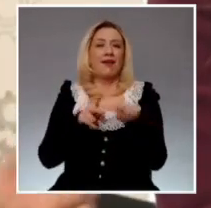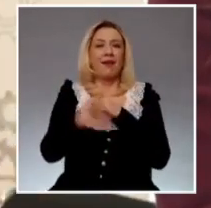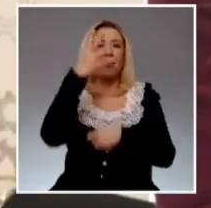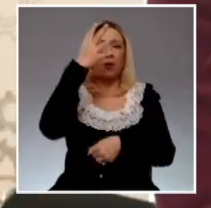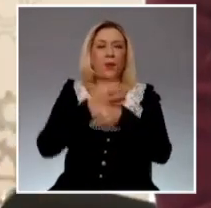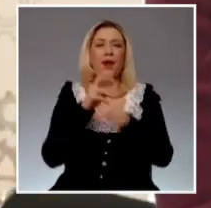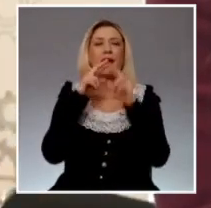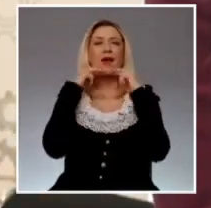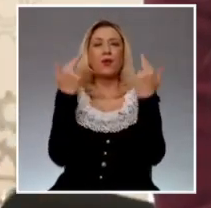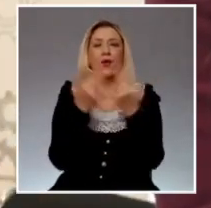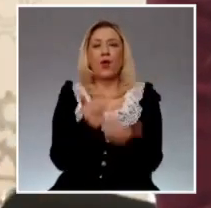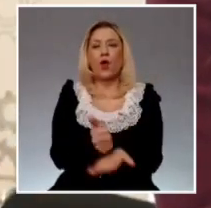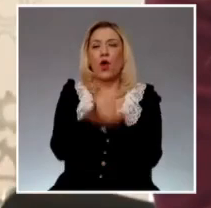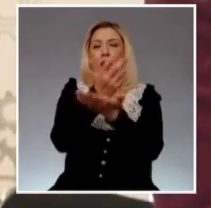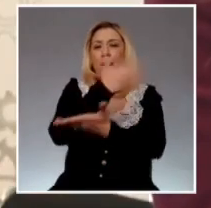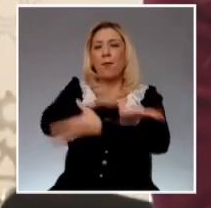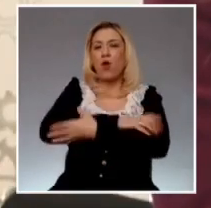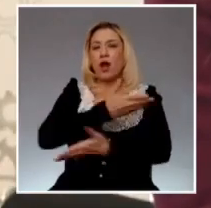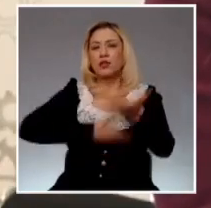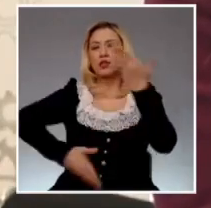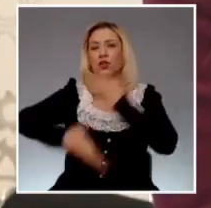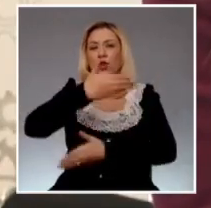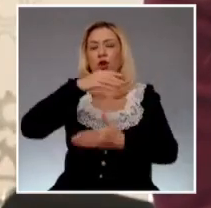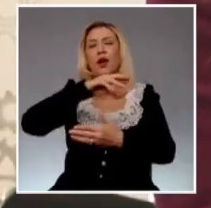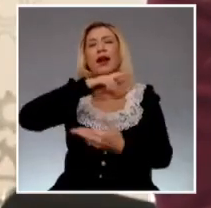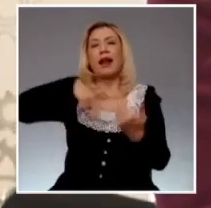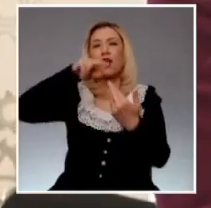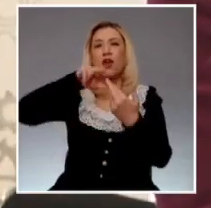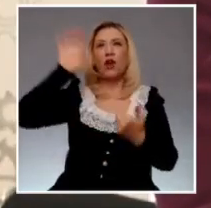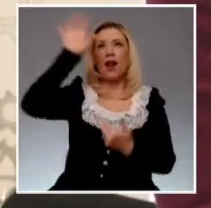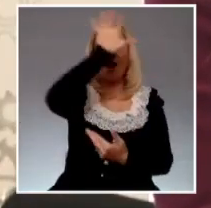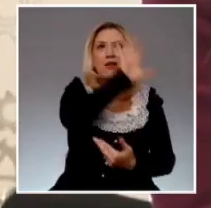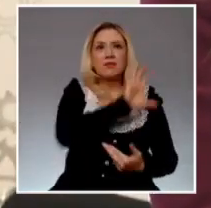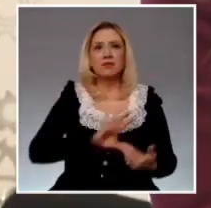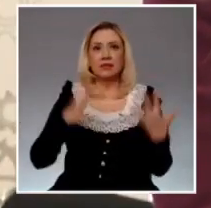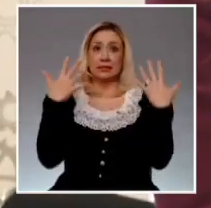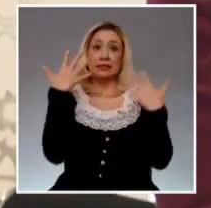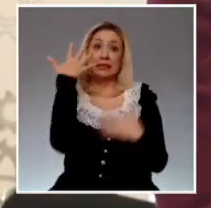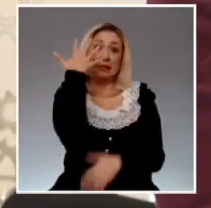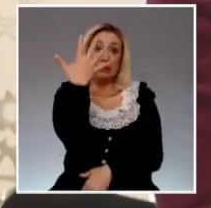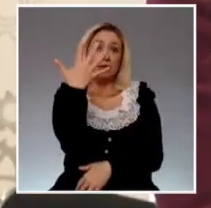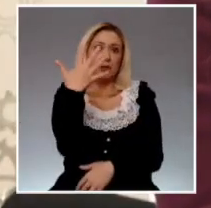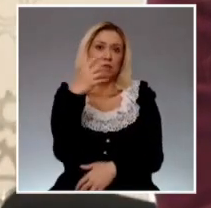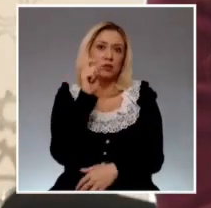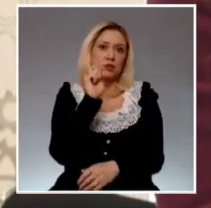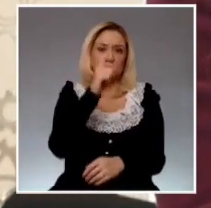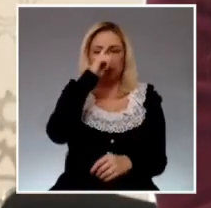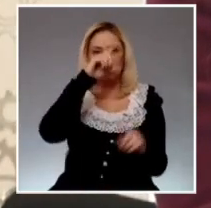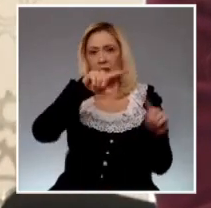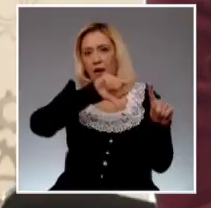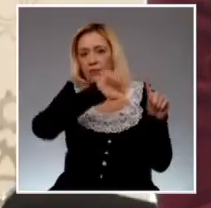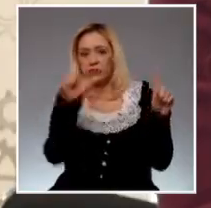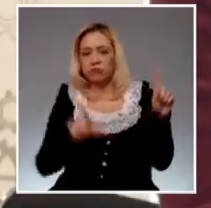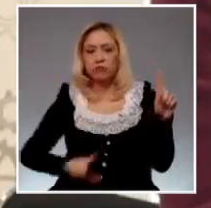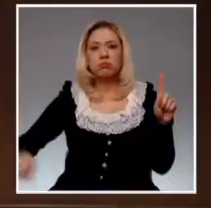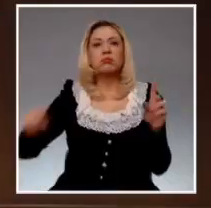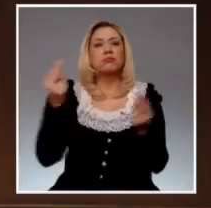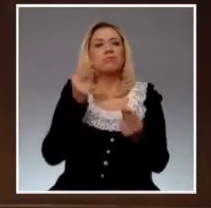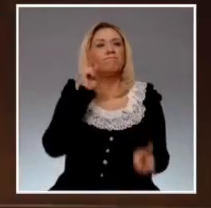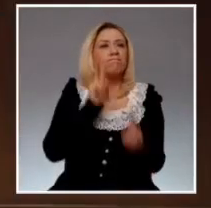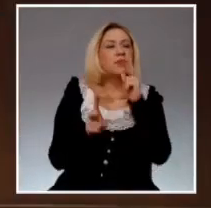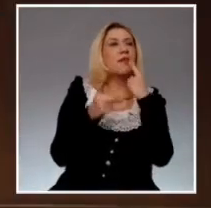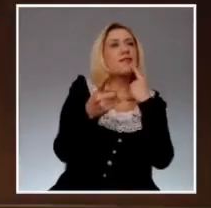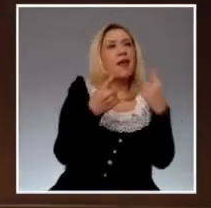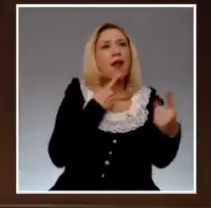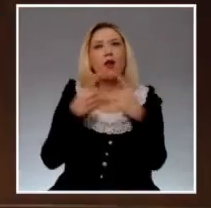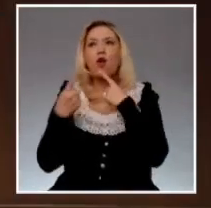institucional con las salas regionales. Hizo un llamado a mantener los ejercicios de conversación y diálogo institucional,